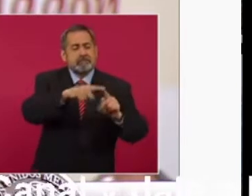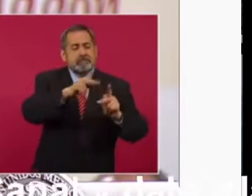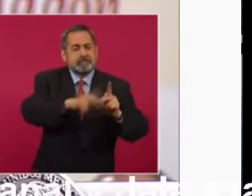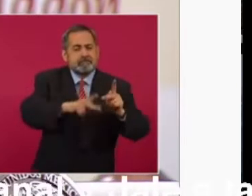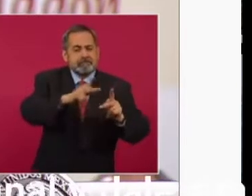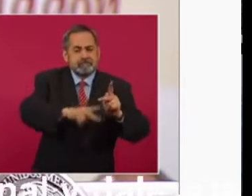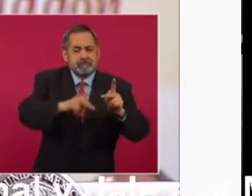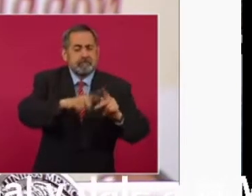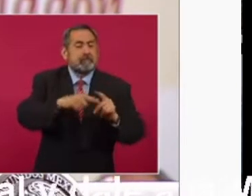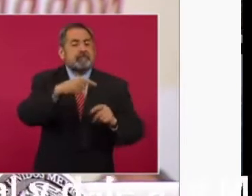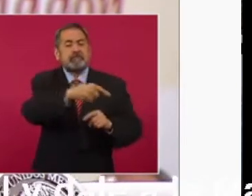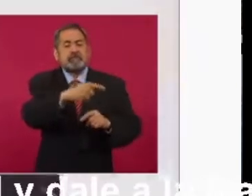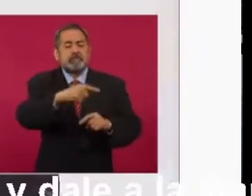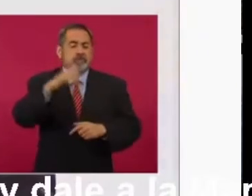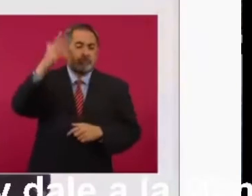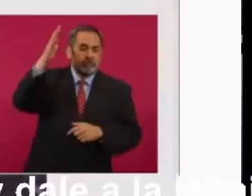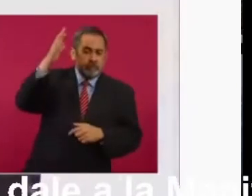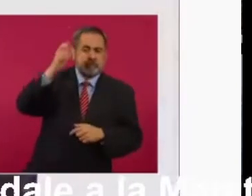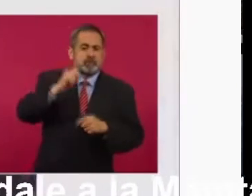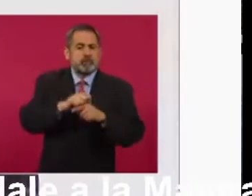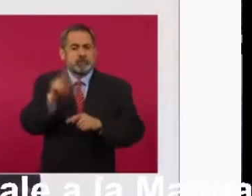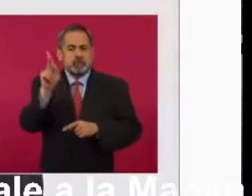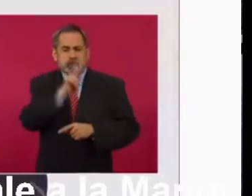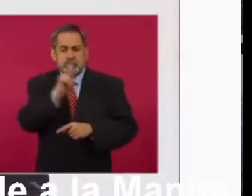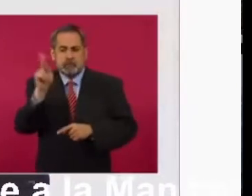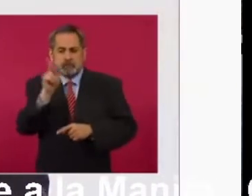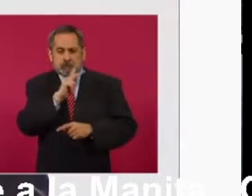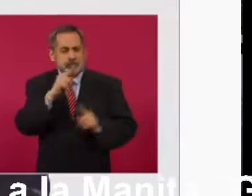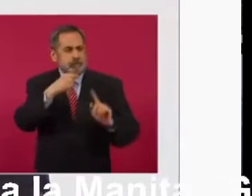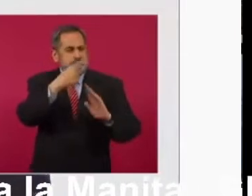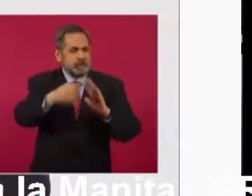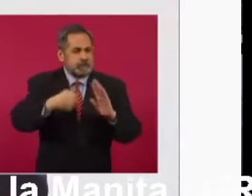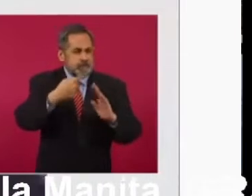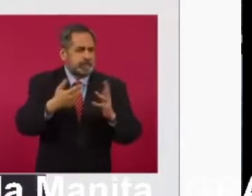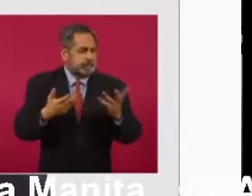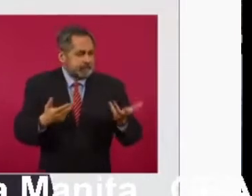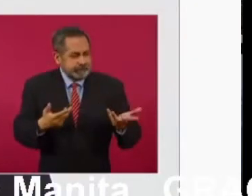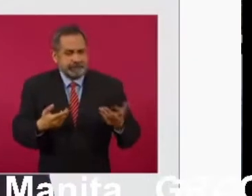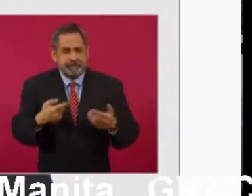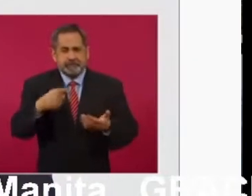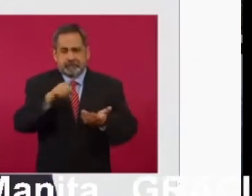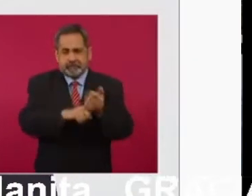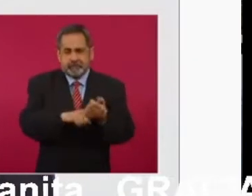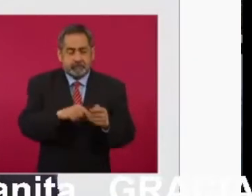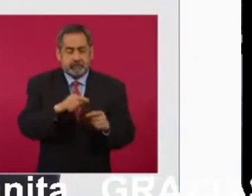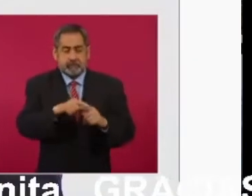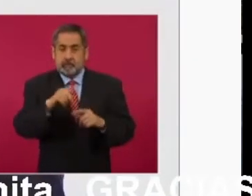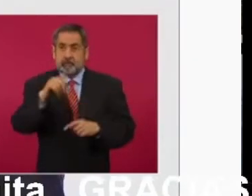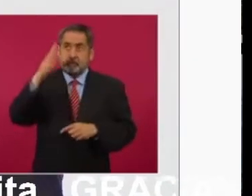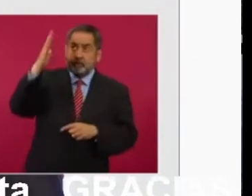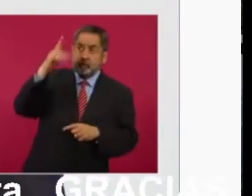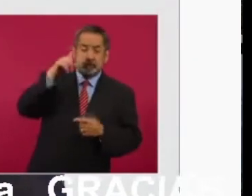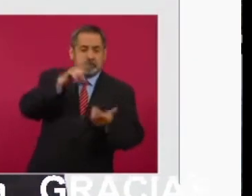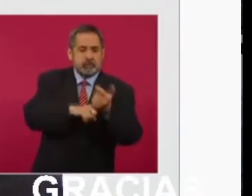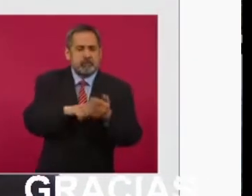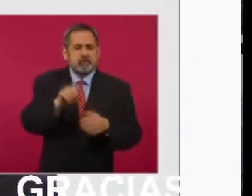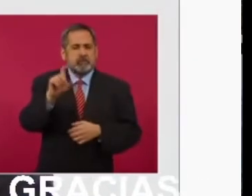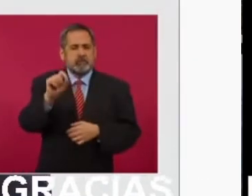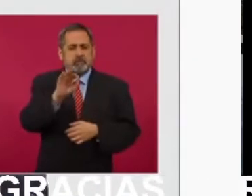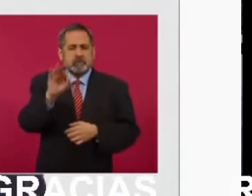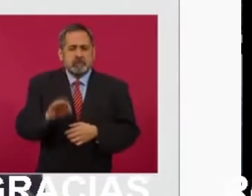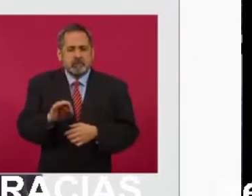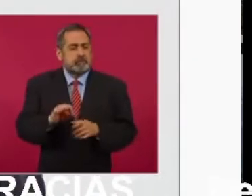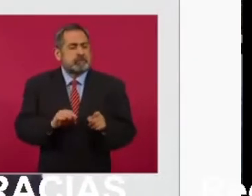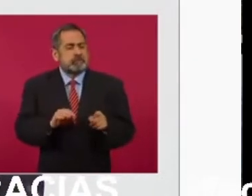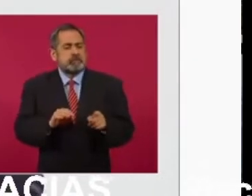energías eólicas las energías solares son tiene un factor de planta del 20 por ciento qué quiere decir esto que